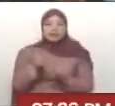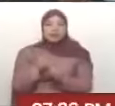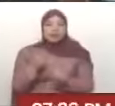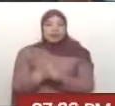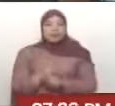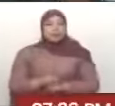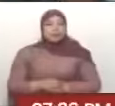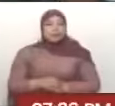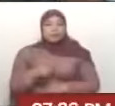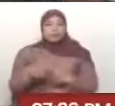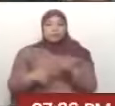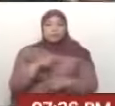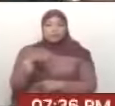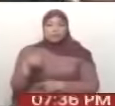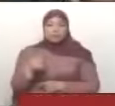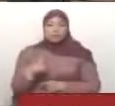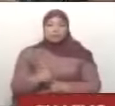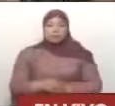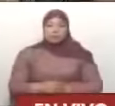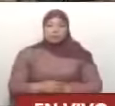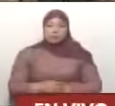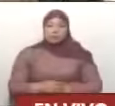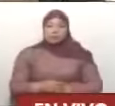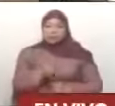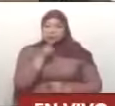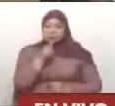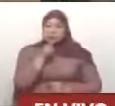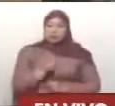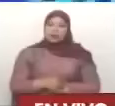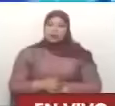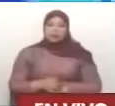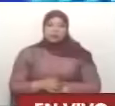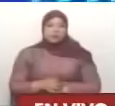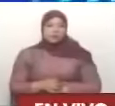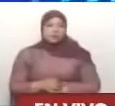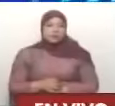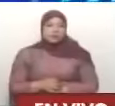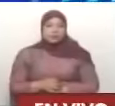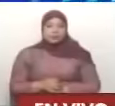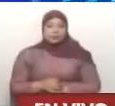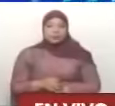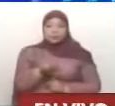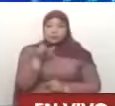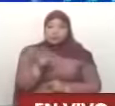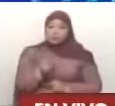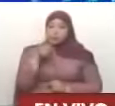2025-2030. Esa es la verdad. Por eso es que Delcy pone en su sitio a esa gente.